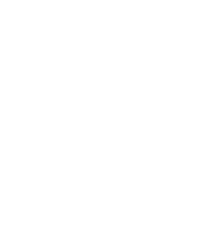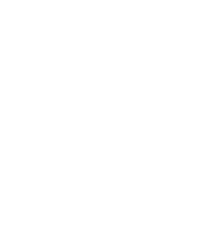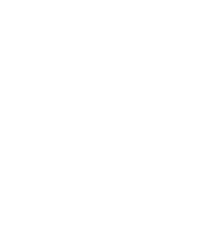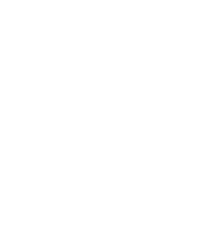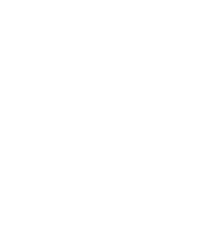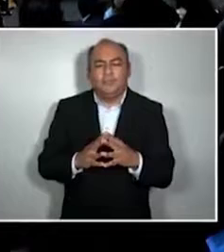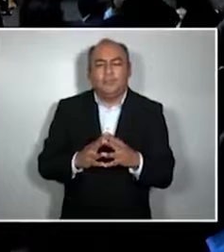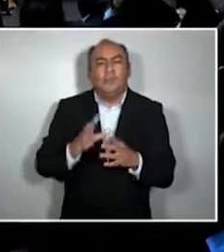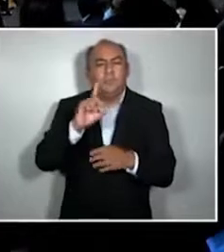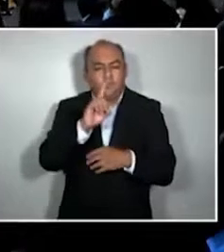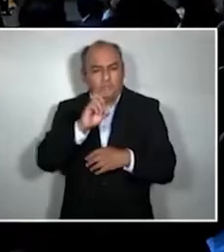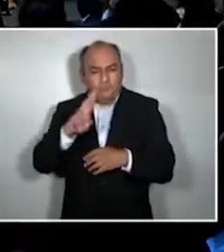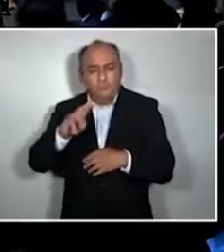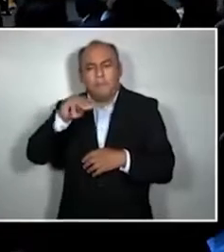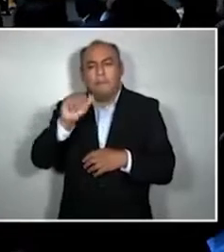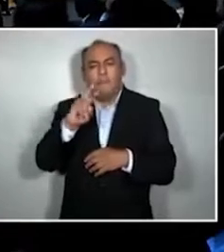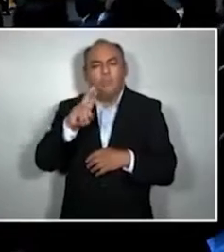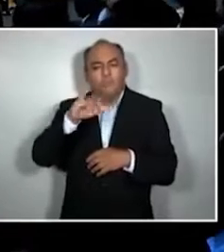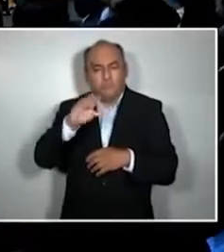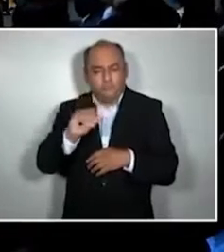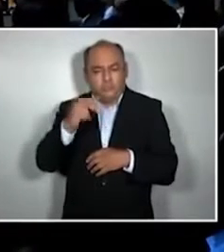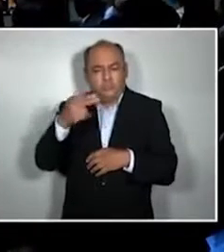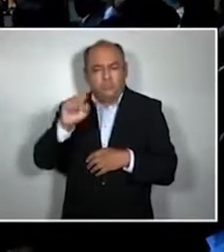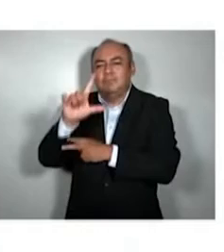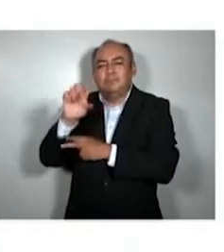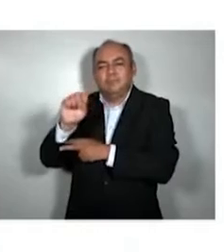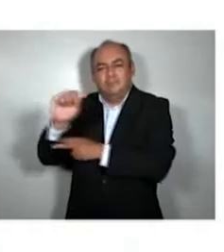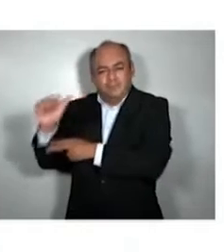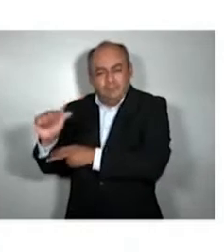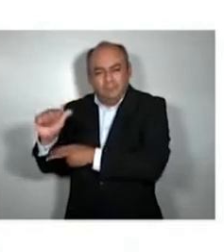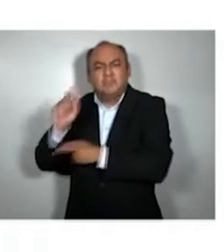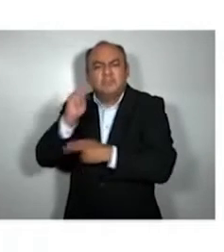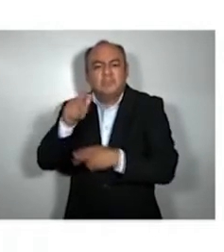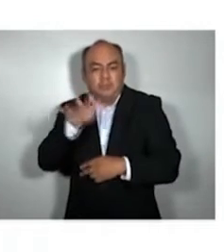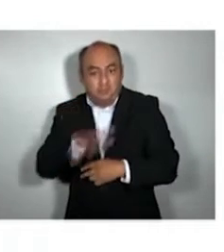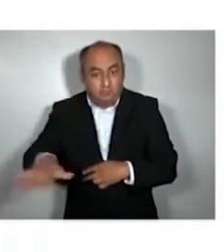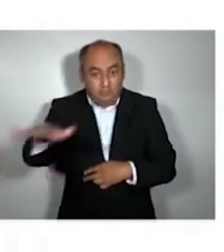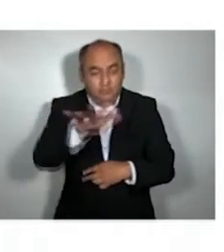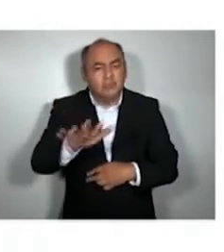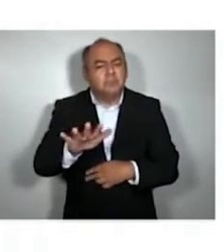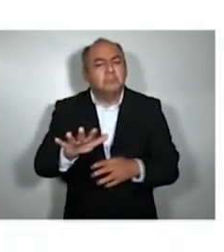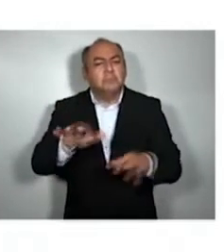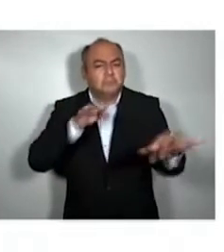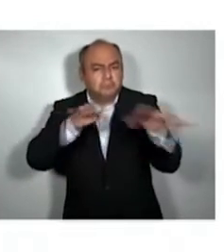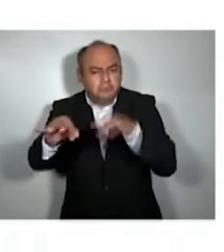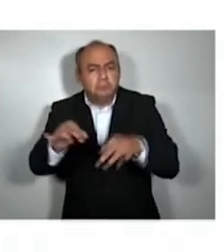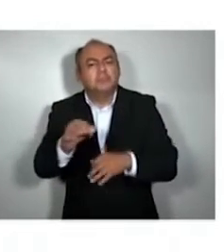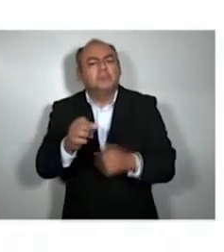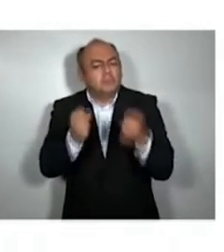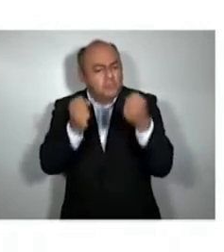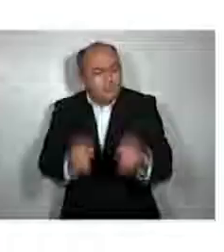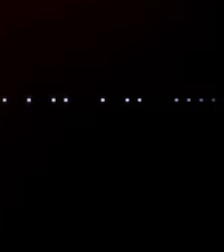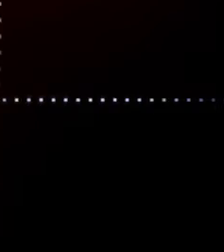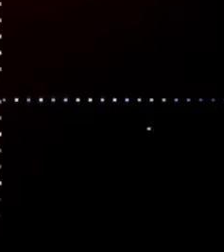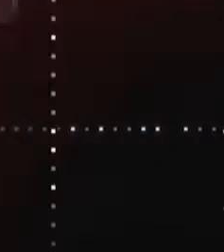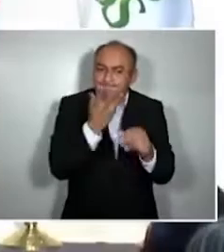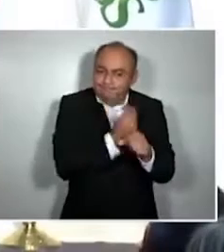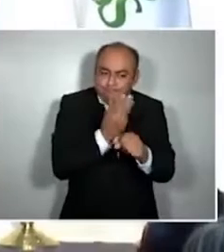Saludables, ELSA, informó el director de Prestaciones Económicas y Sociales del organismo a nivel nacional, Mauricio Hernández